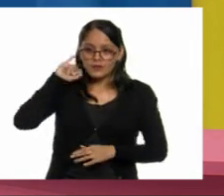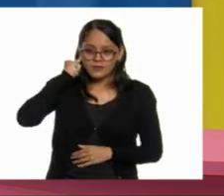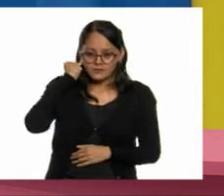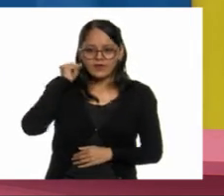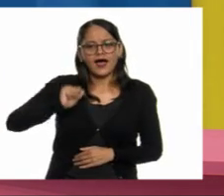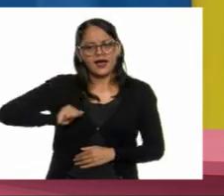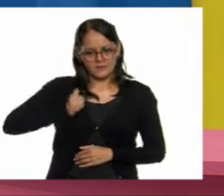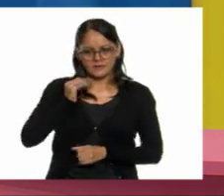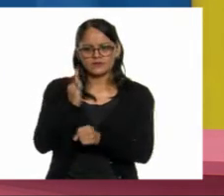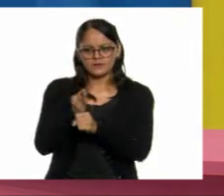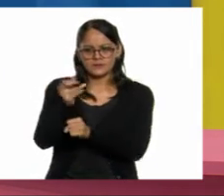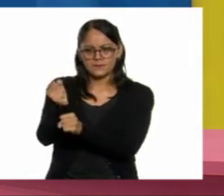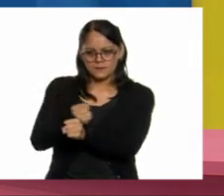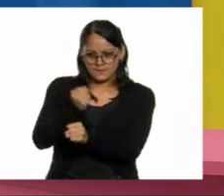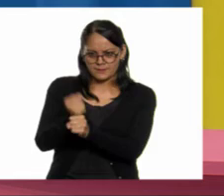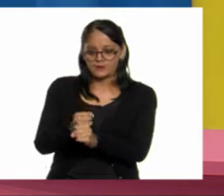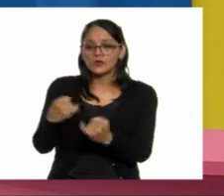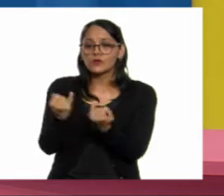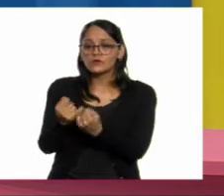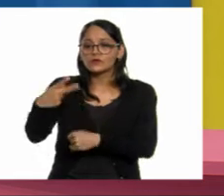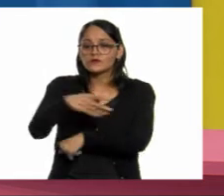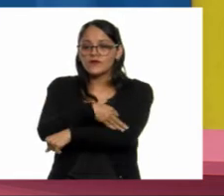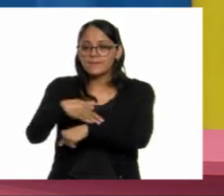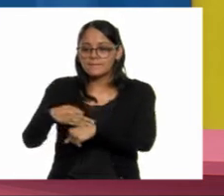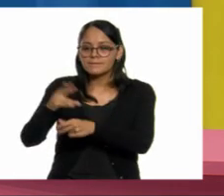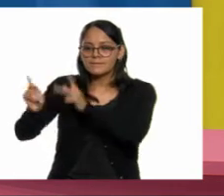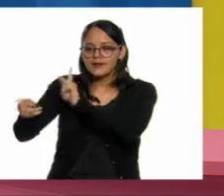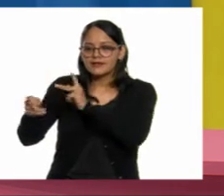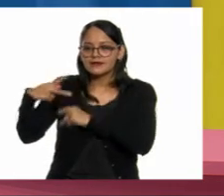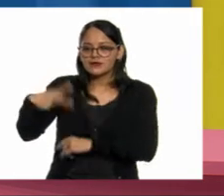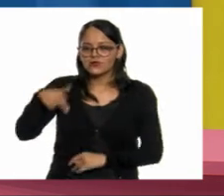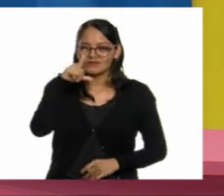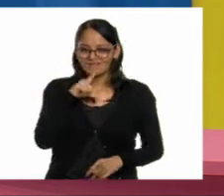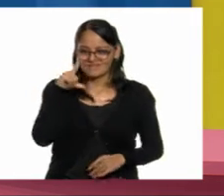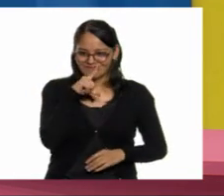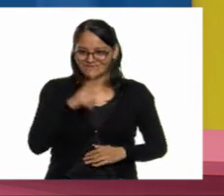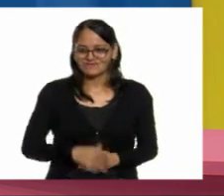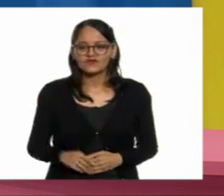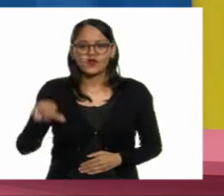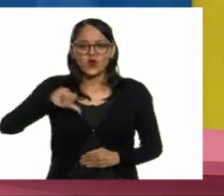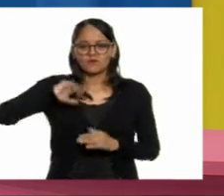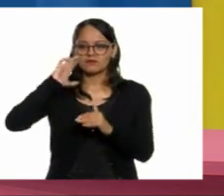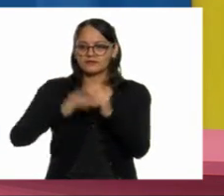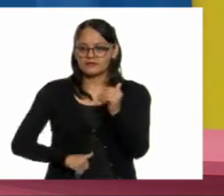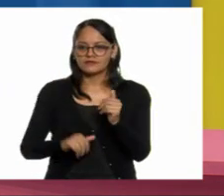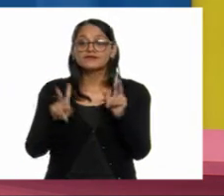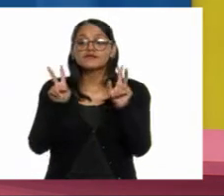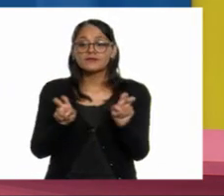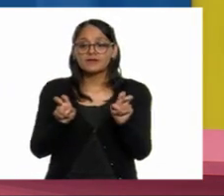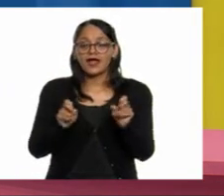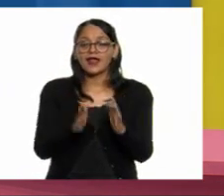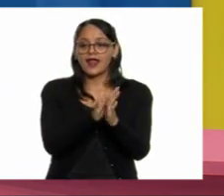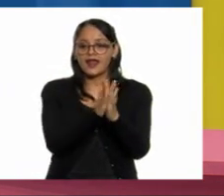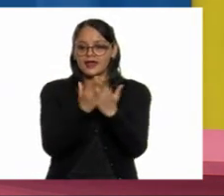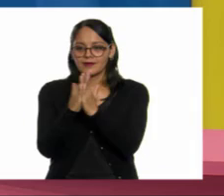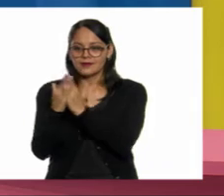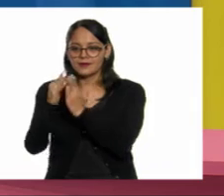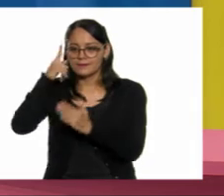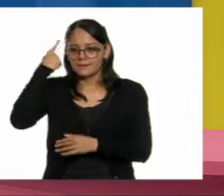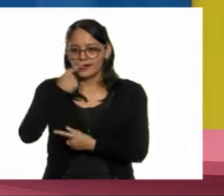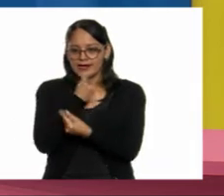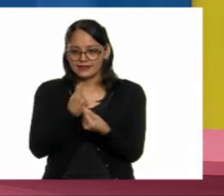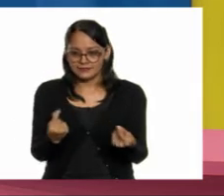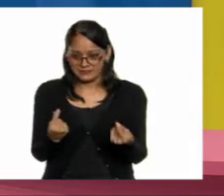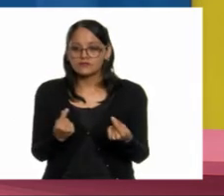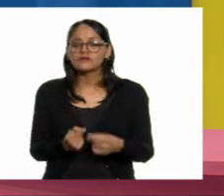momento para practicarla y platica con tu familia en tu lengua materna. Por hoy hemos terminado con literatura infantil de